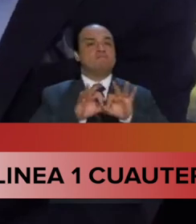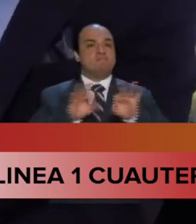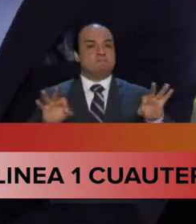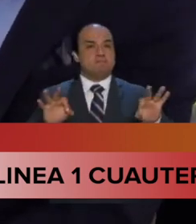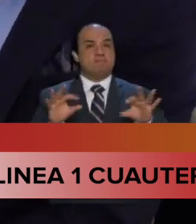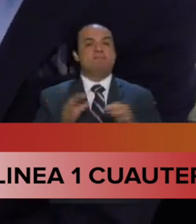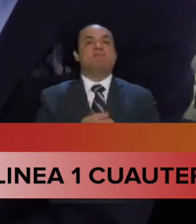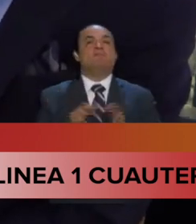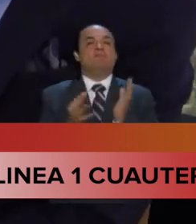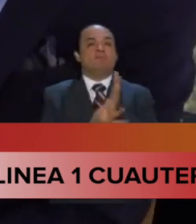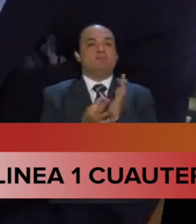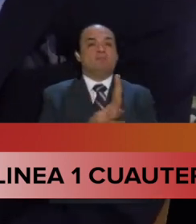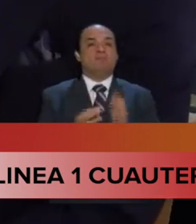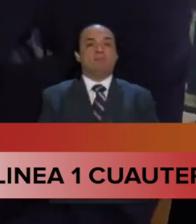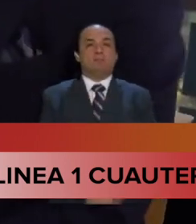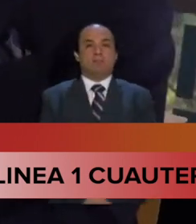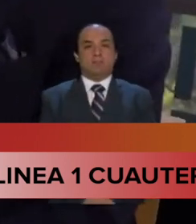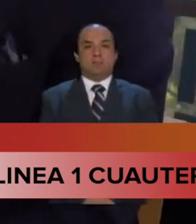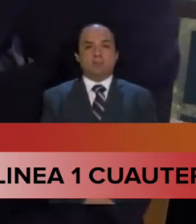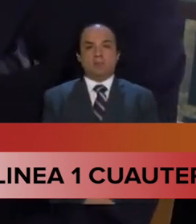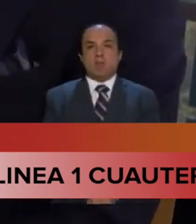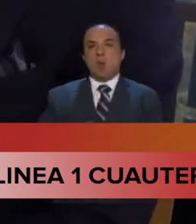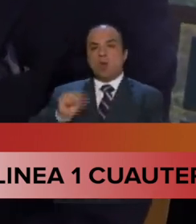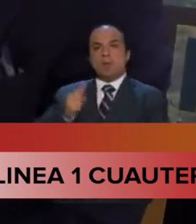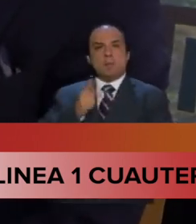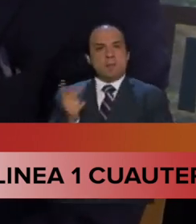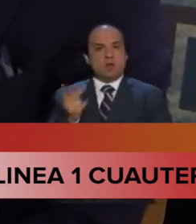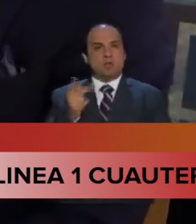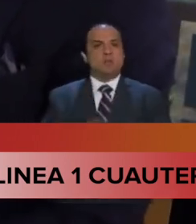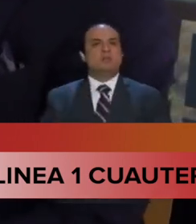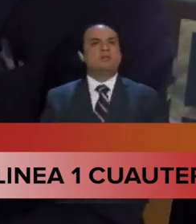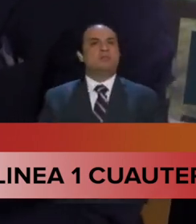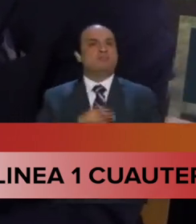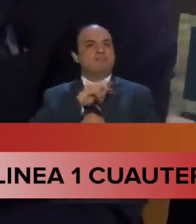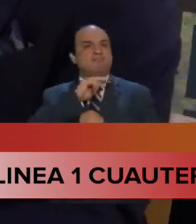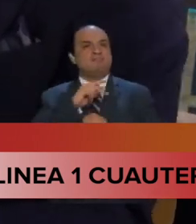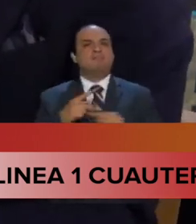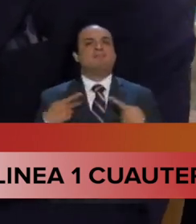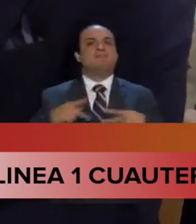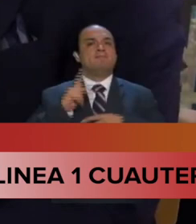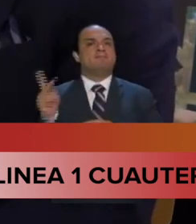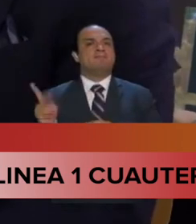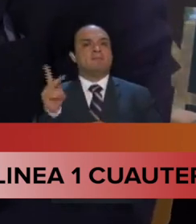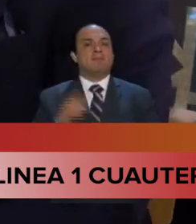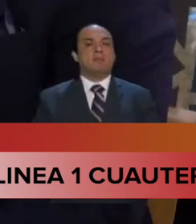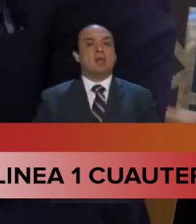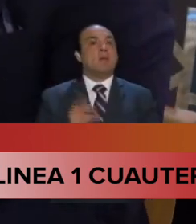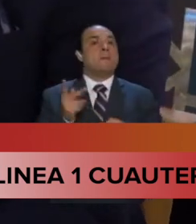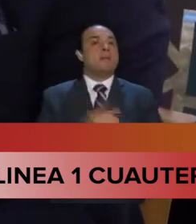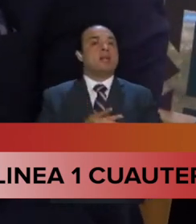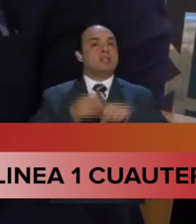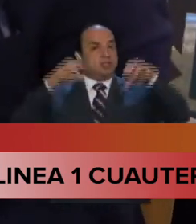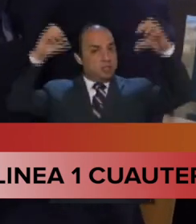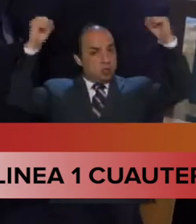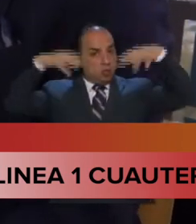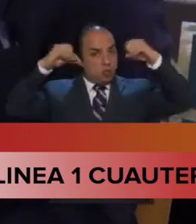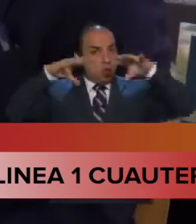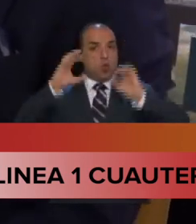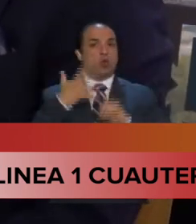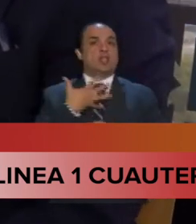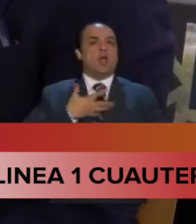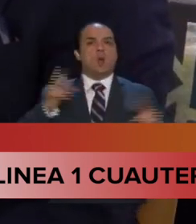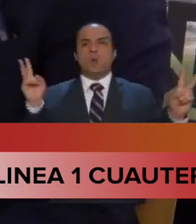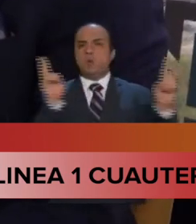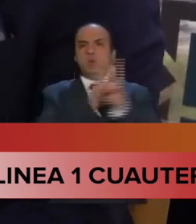Otra pregunta que preocupa a los ciudadanos es, ¿qué pasa si llueve o se registra una fuerte racha de